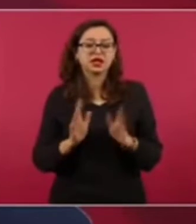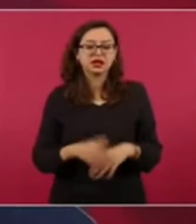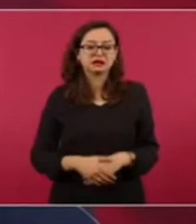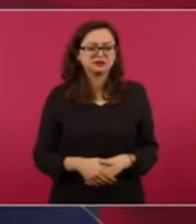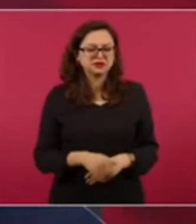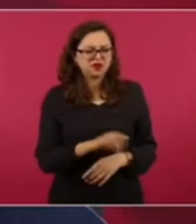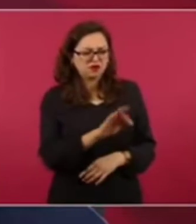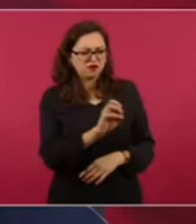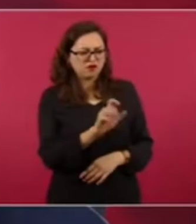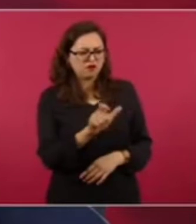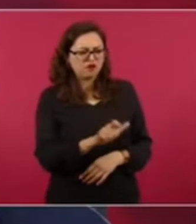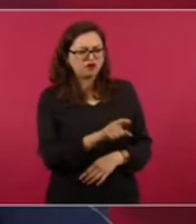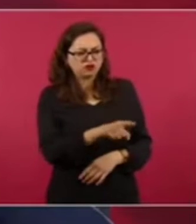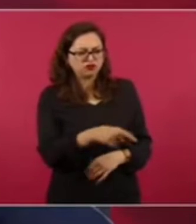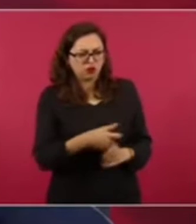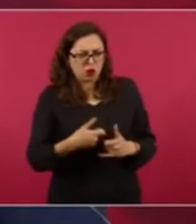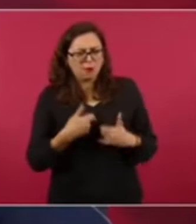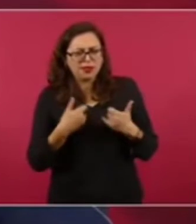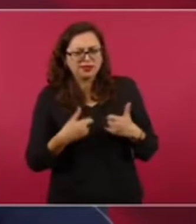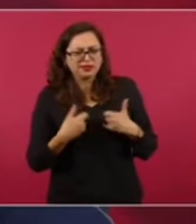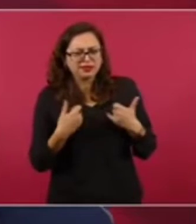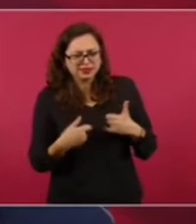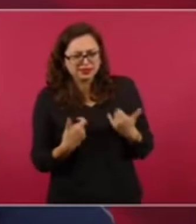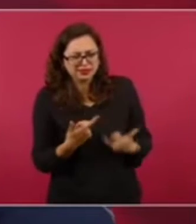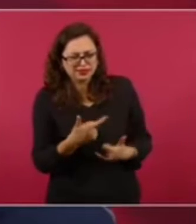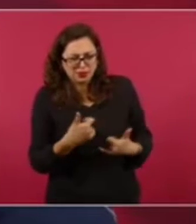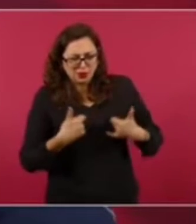él, ¿qué? Está jovencito, ¿qué?